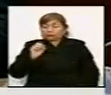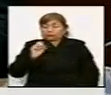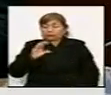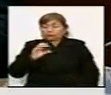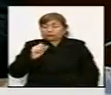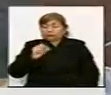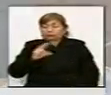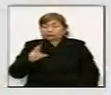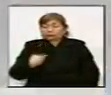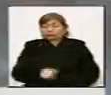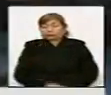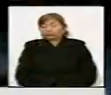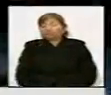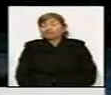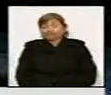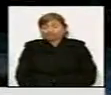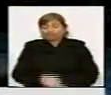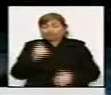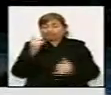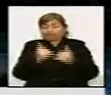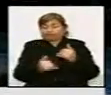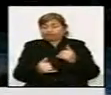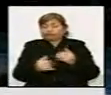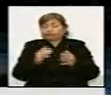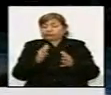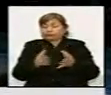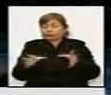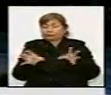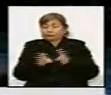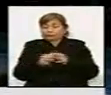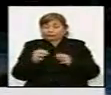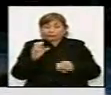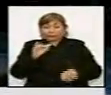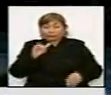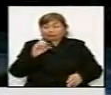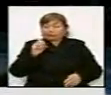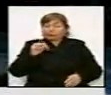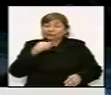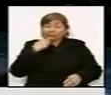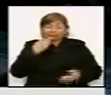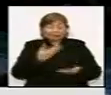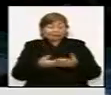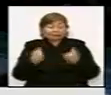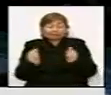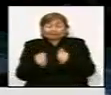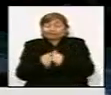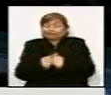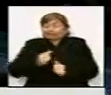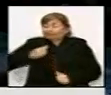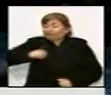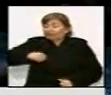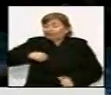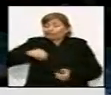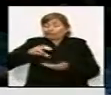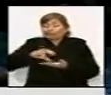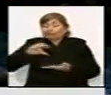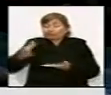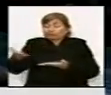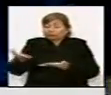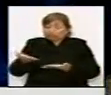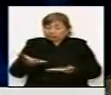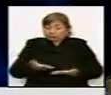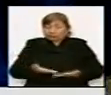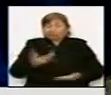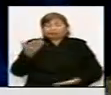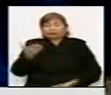representa un gasto, ¿no? Al finalizar la mesa de trabajo, la congresista Yesenia Ponce, junto con los alcaldes de centros poblados, fueron recibidos